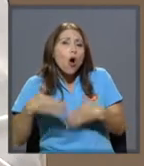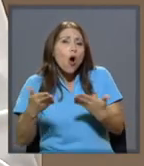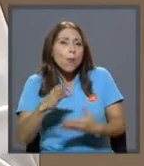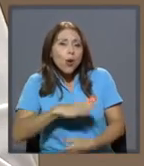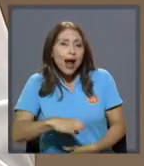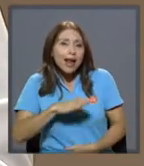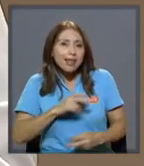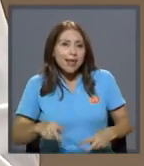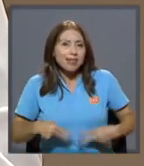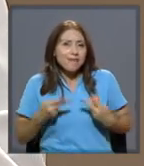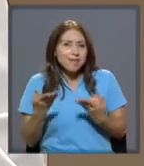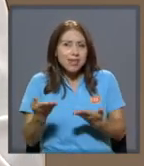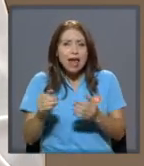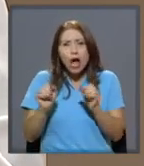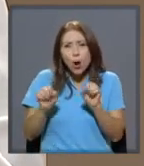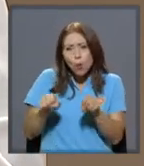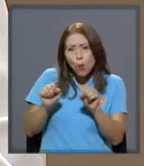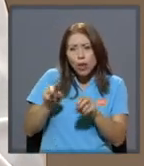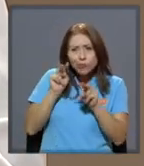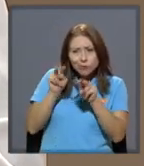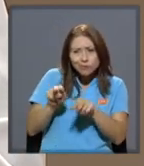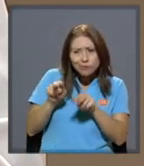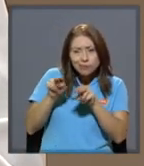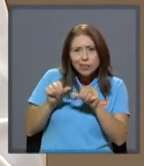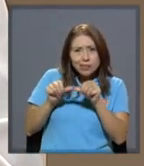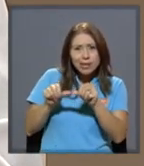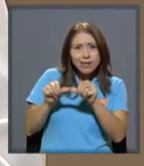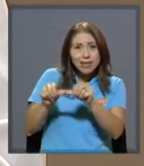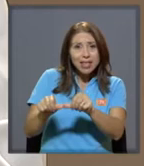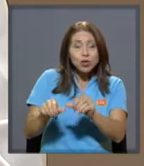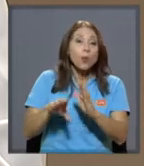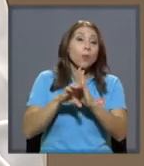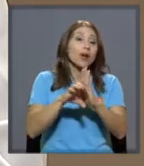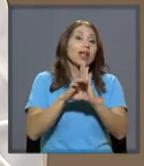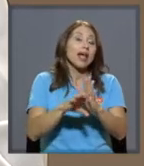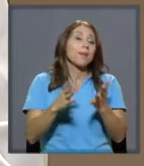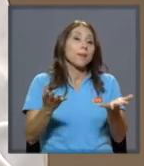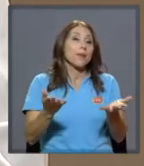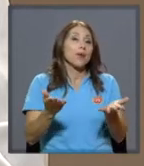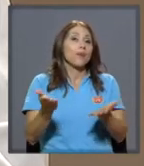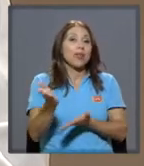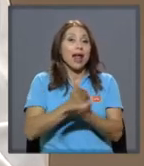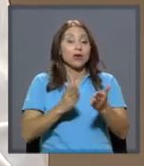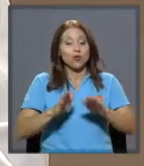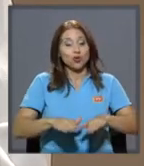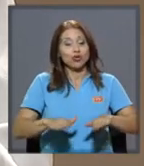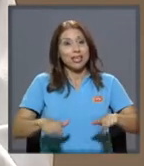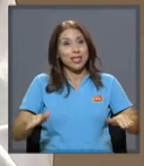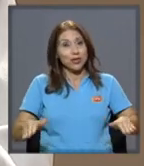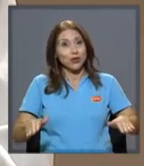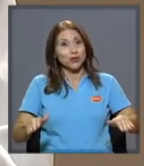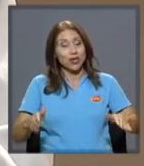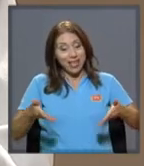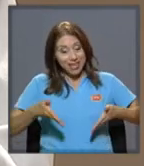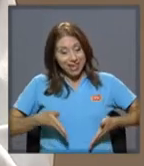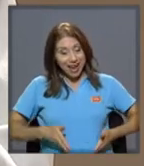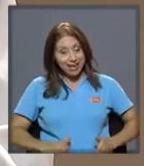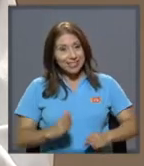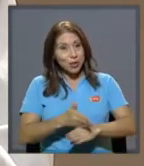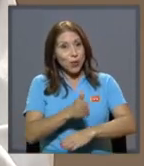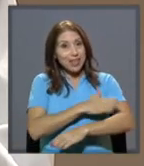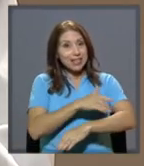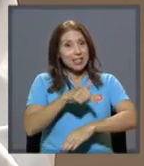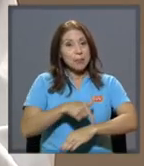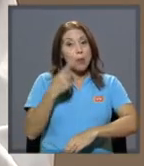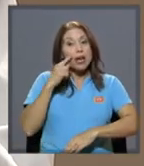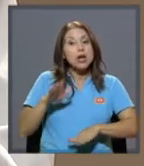darle seguimiento de alguna forma a una cohorte de niños que han nacido de forma prematura para ver su calidad de vida y poder determinar